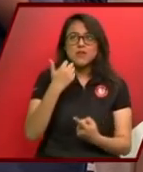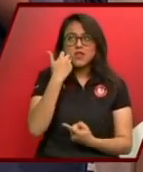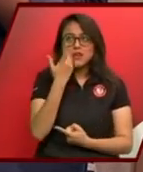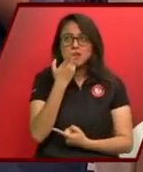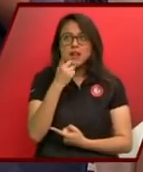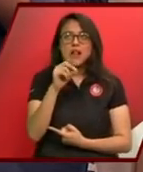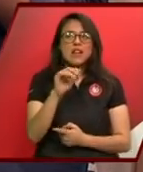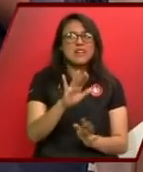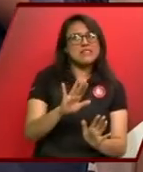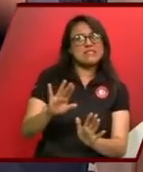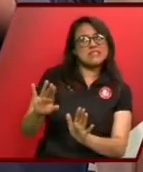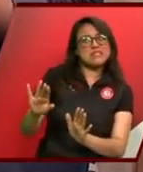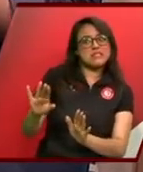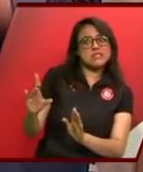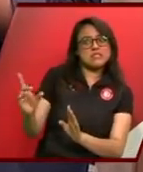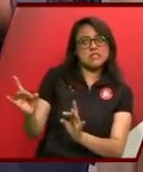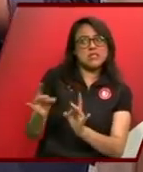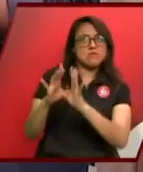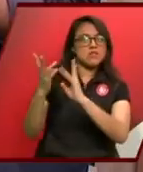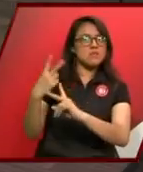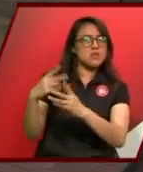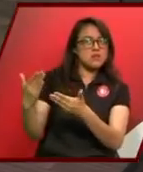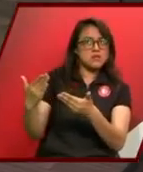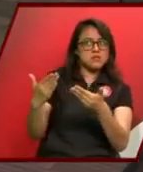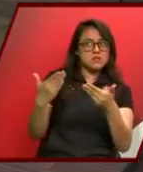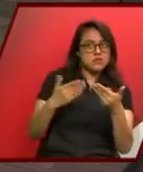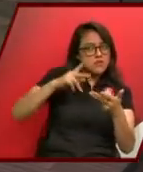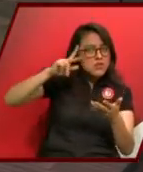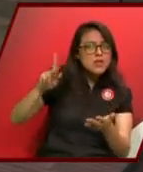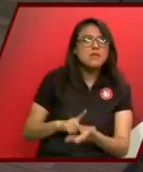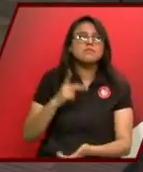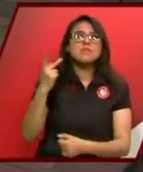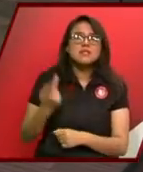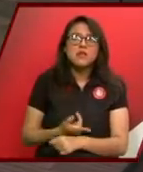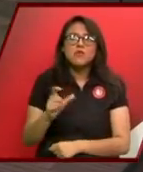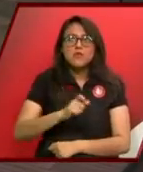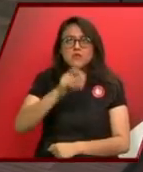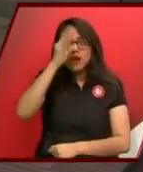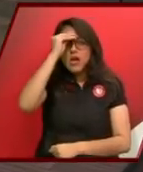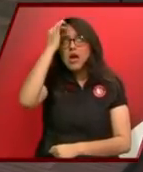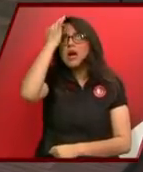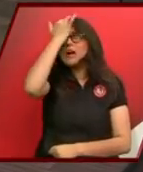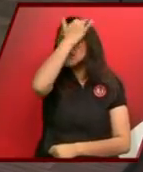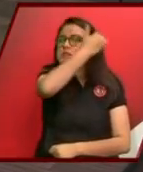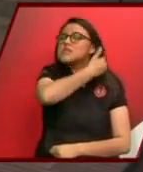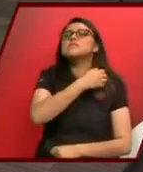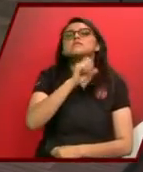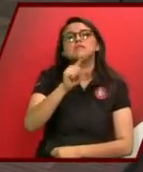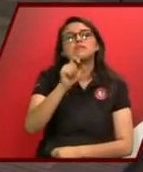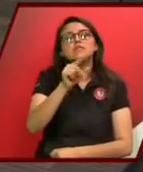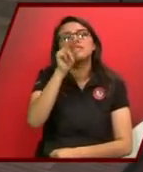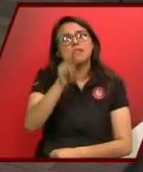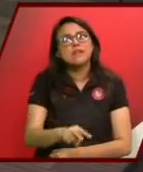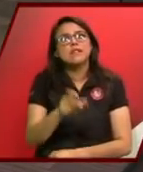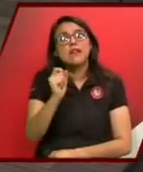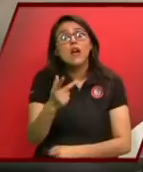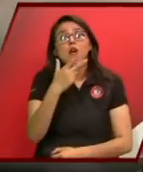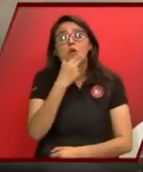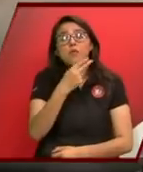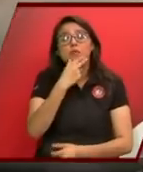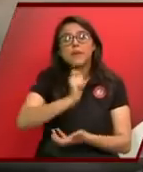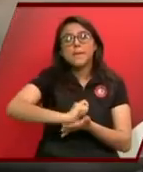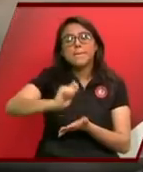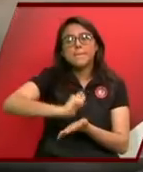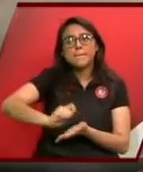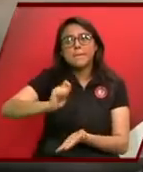quisiste pasar así. Y te llegan extraordinarios. Sí, no, y te la vuelven a mandar hasta que te la aprendes. Así es, bueno, pues entonces este escritor